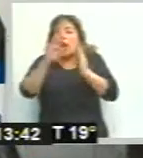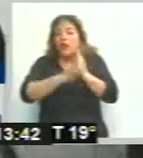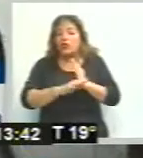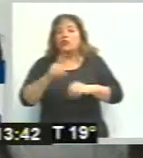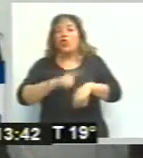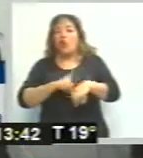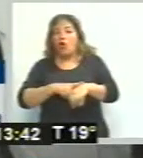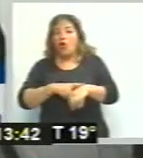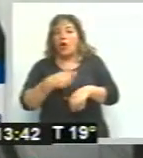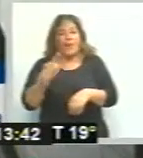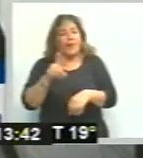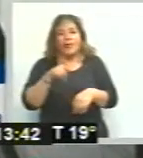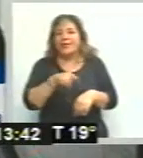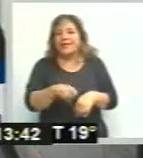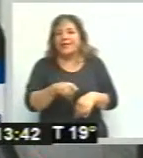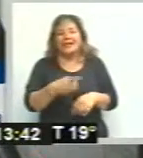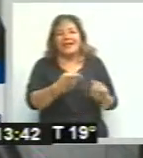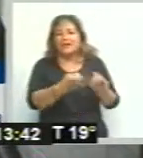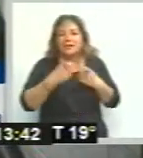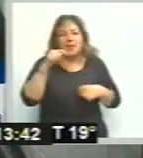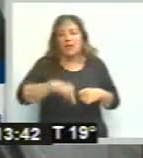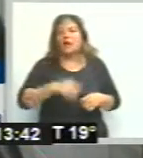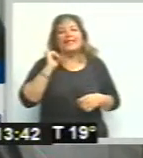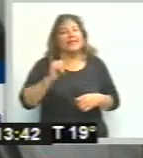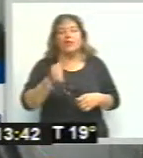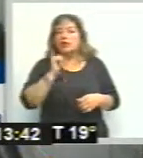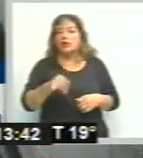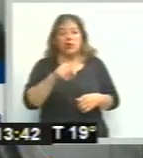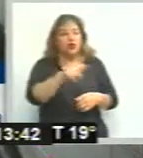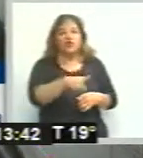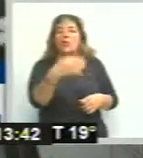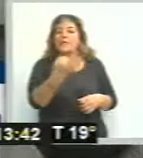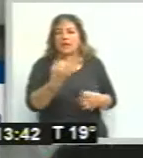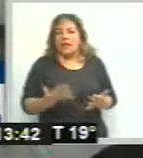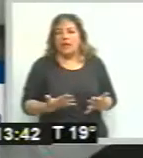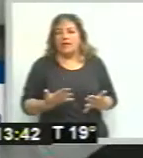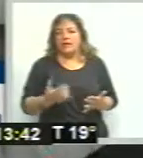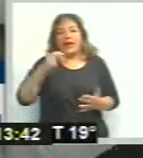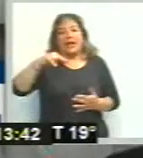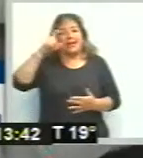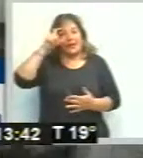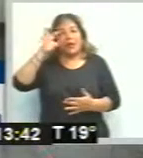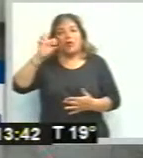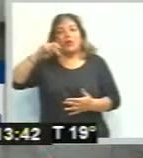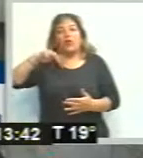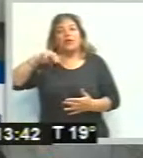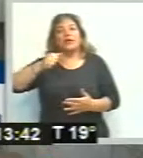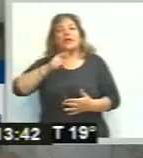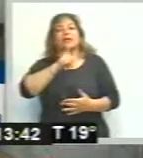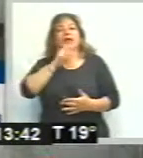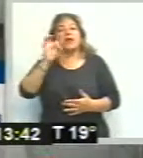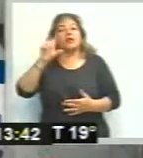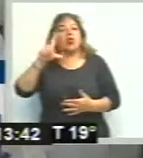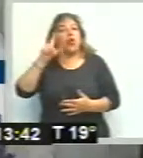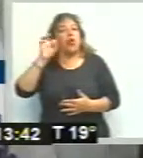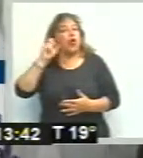es más que indispensable en el servicio en cuanto hace a la especialidad de neonatología. ¿Cuál es el próximo paso? El próximo